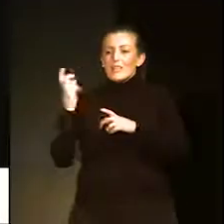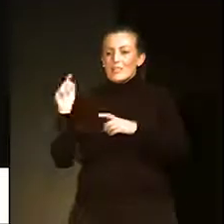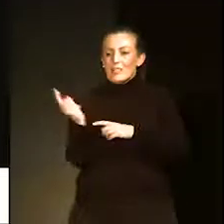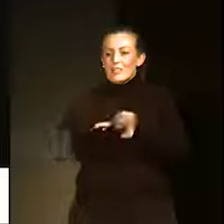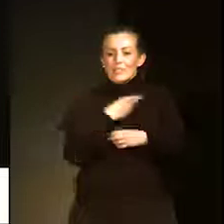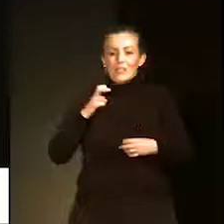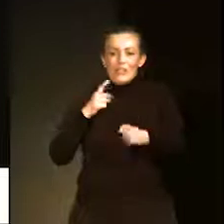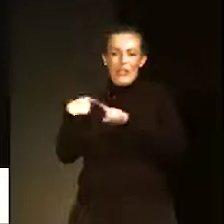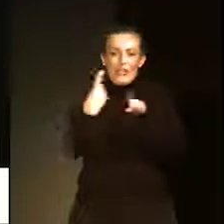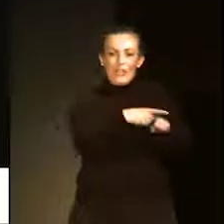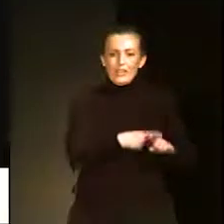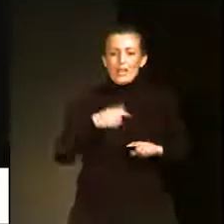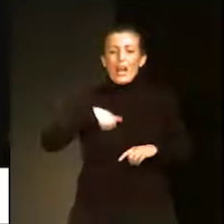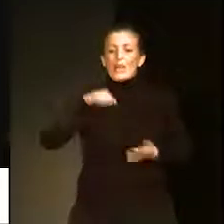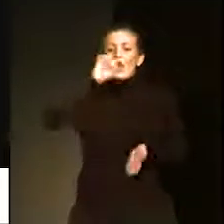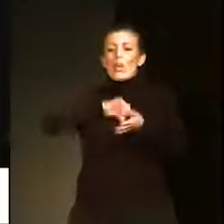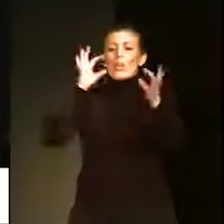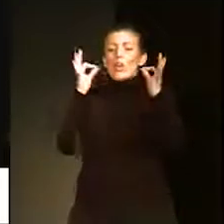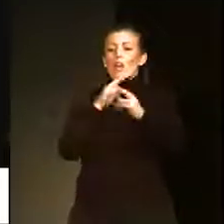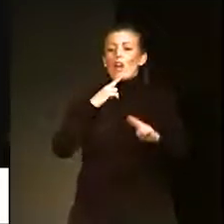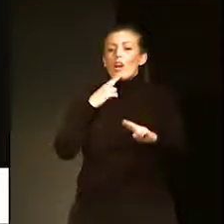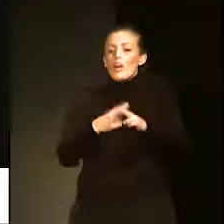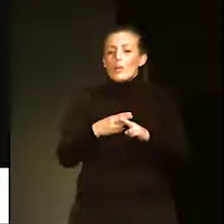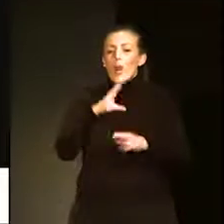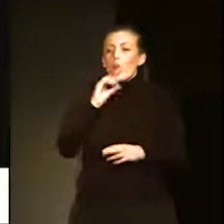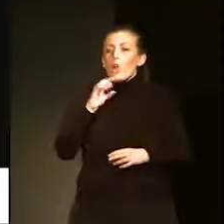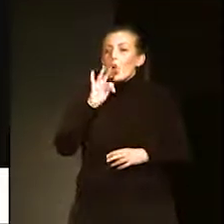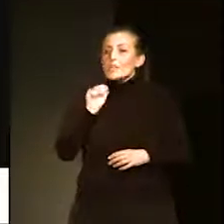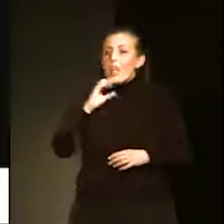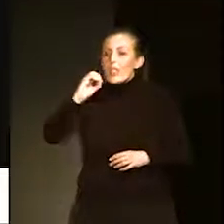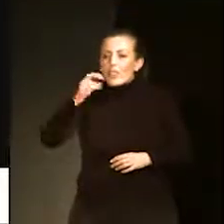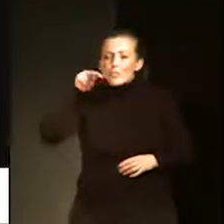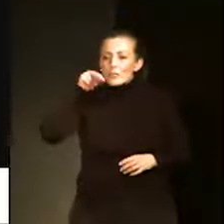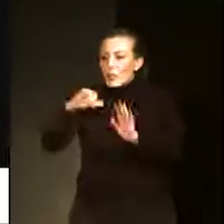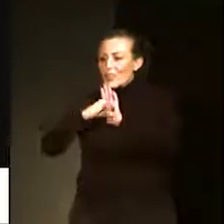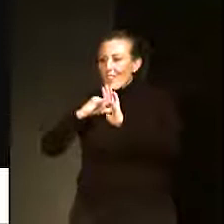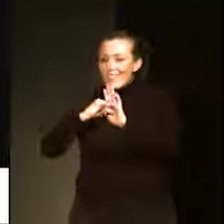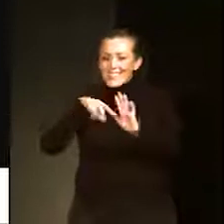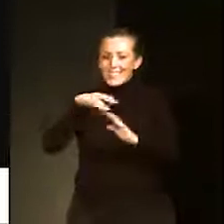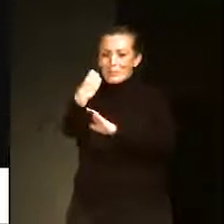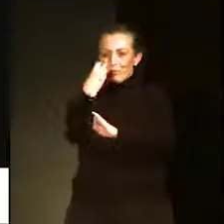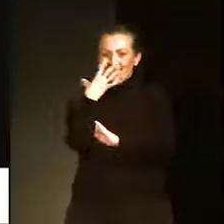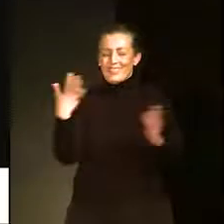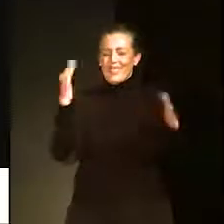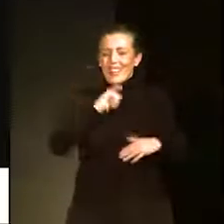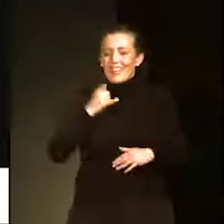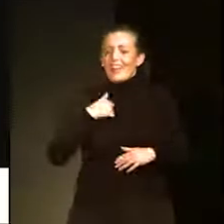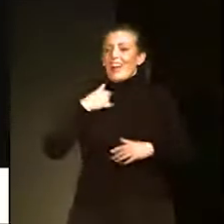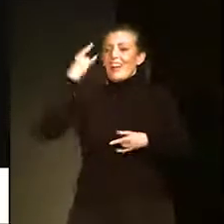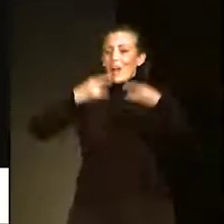nos gusta decir, en la ciudad de Córdoba. Desde Cota Cero, que los veo un poquito más cerca del escenario, hasta